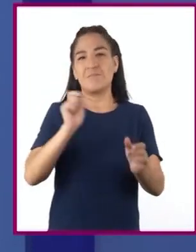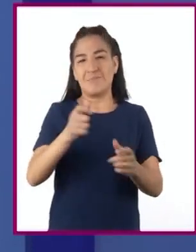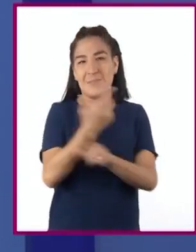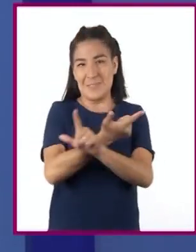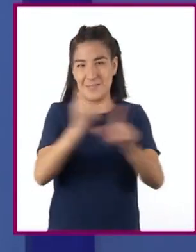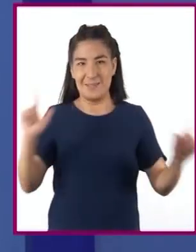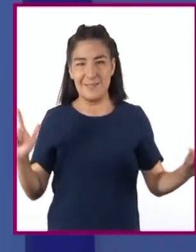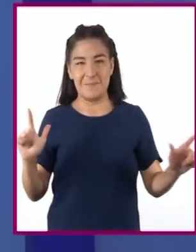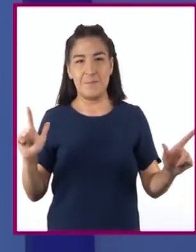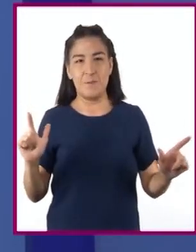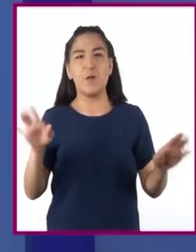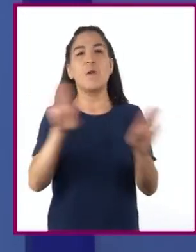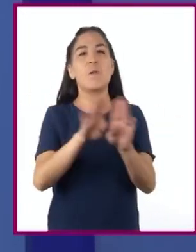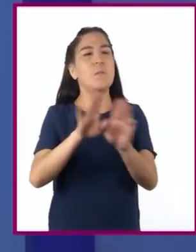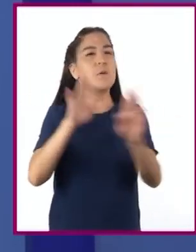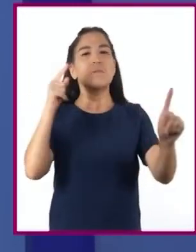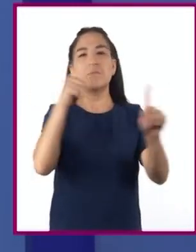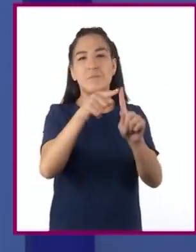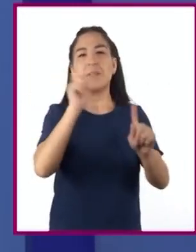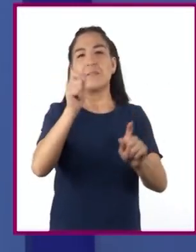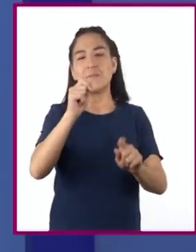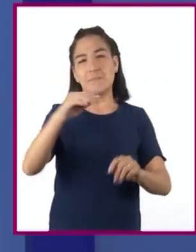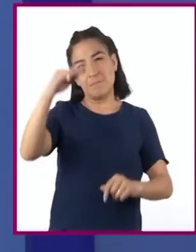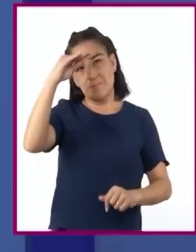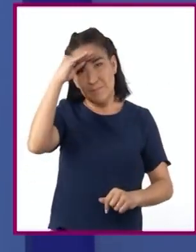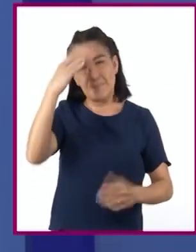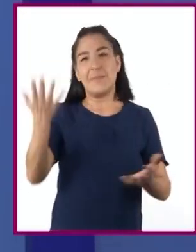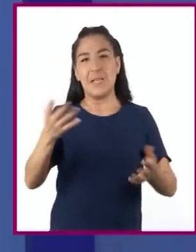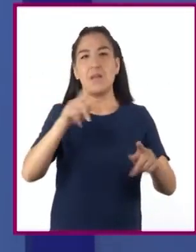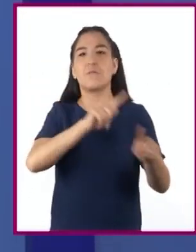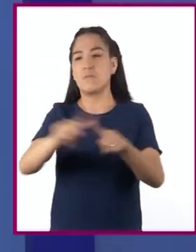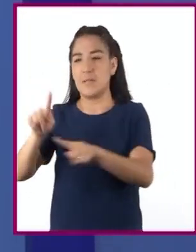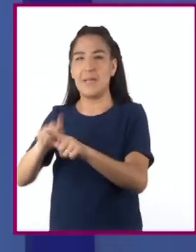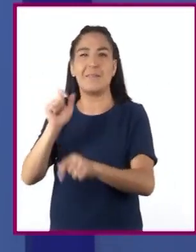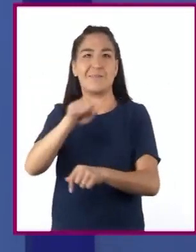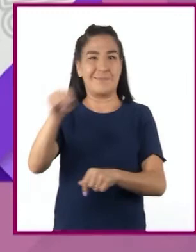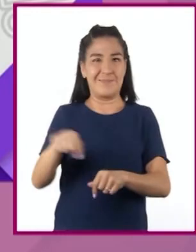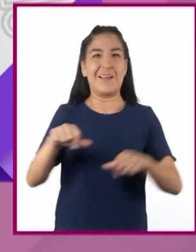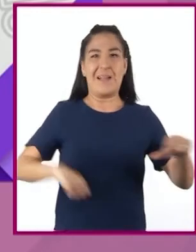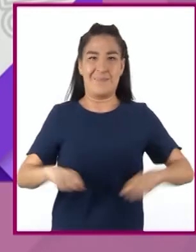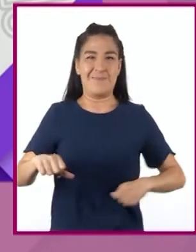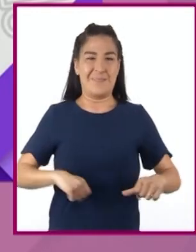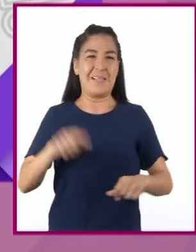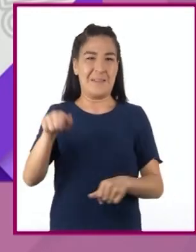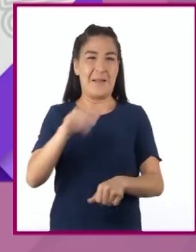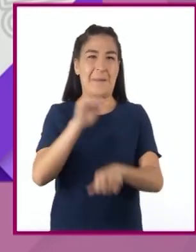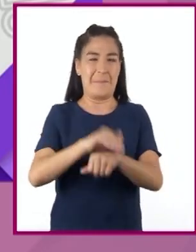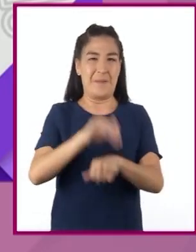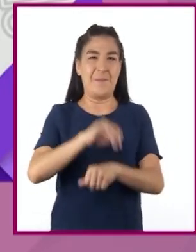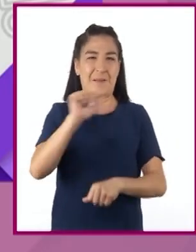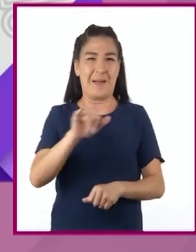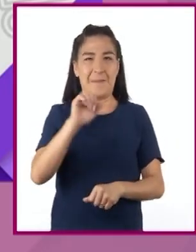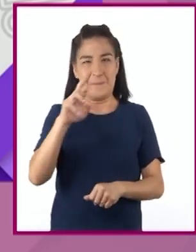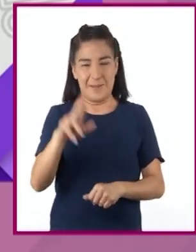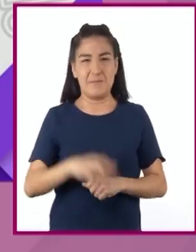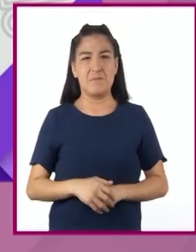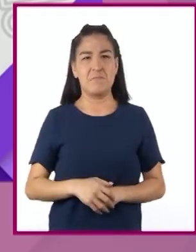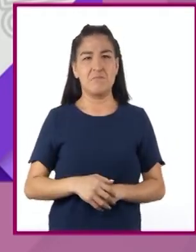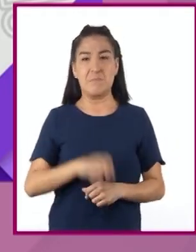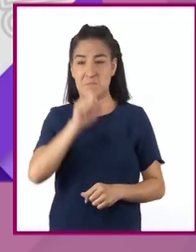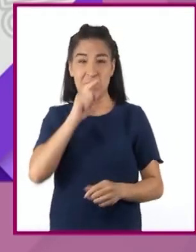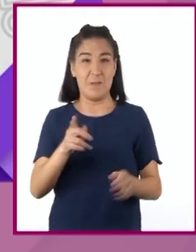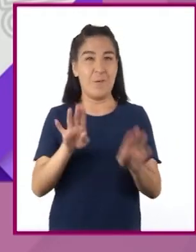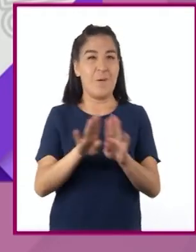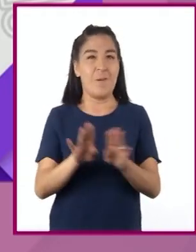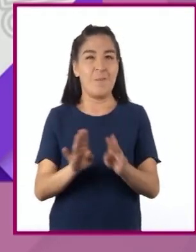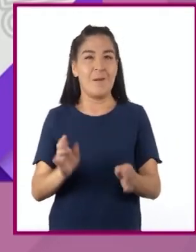libertad, centrando nuestro análisis en las acciones de los amigos de Javier. ¿Entrarían en el juego de